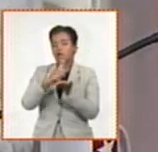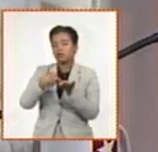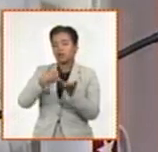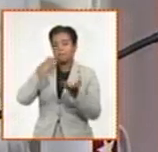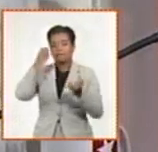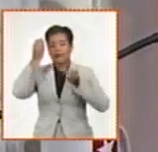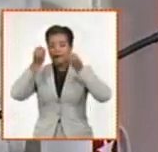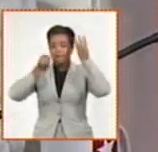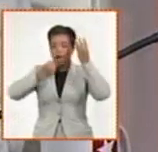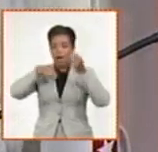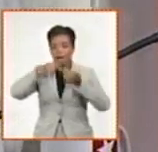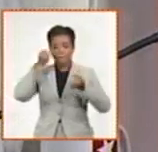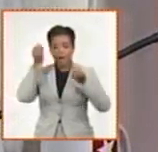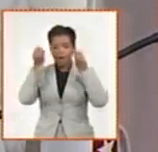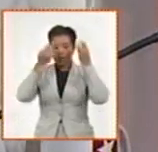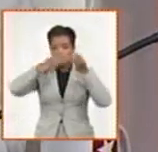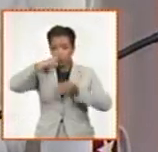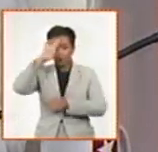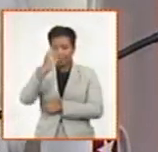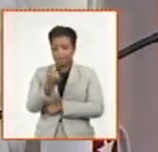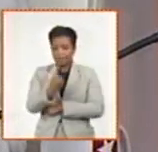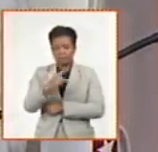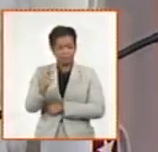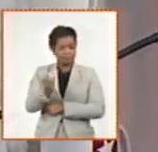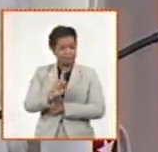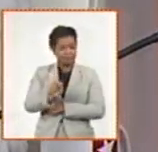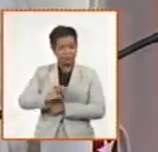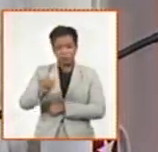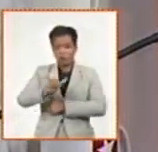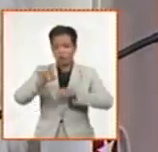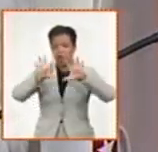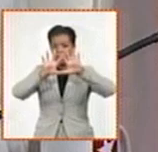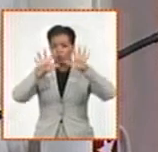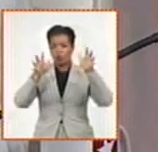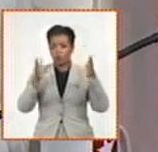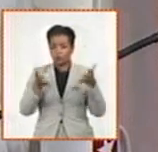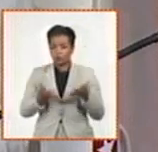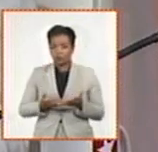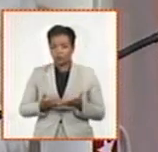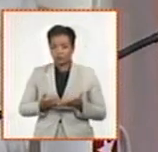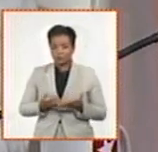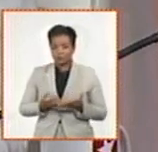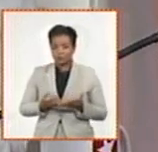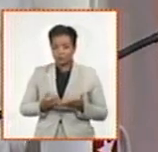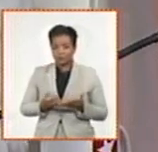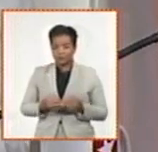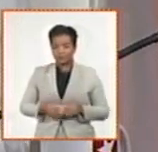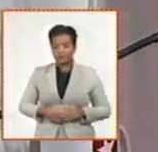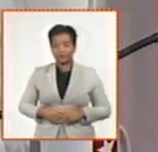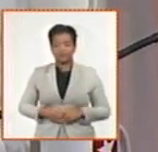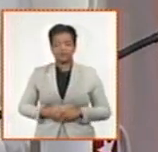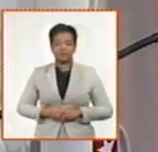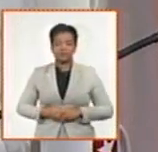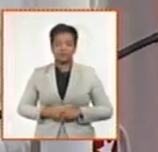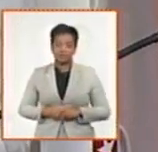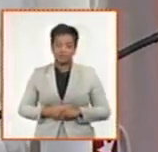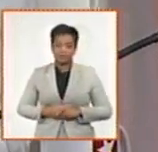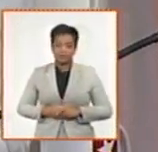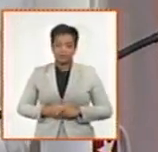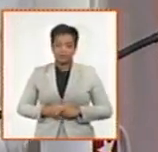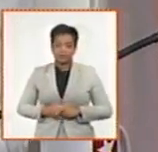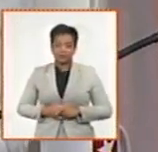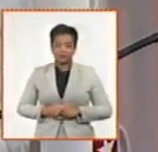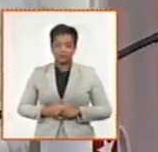hace en Cuba por carencia, la agroecología se hace en el mundo, países que no por tienen. Por conciencia. Es un problema de conciencia. Las razones por la